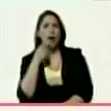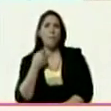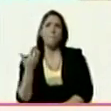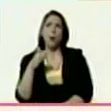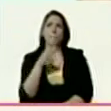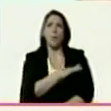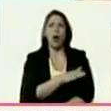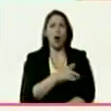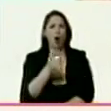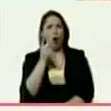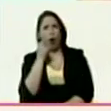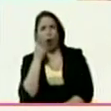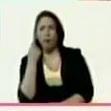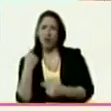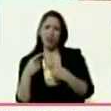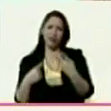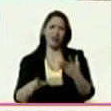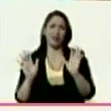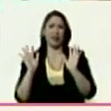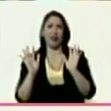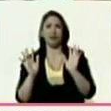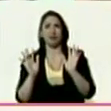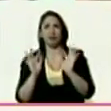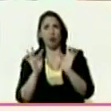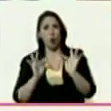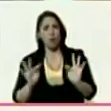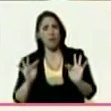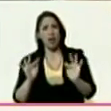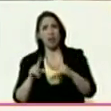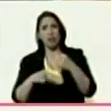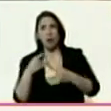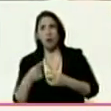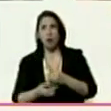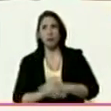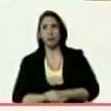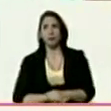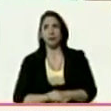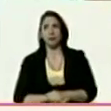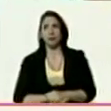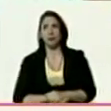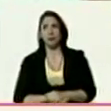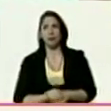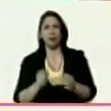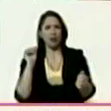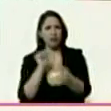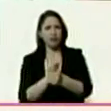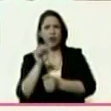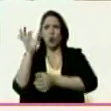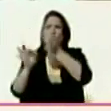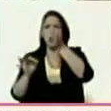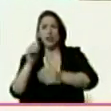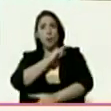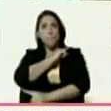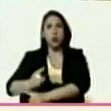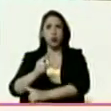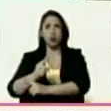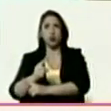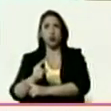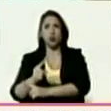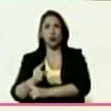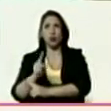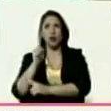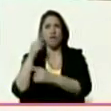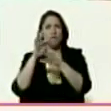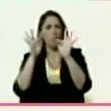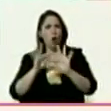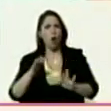por hombres por distintas razones. Luego de detenerlos, el juicio, las condenas y la forma